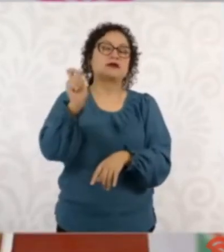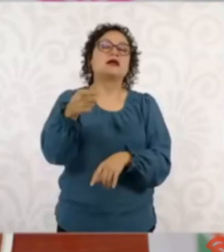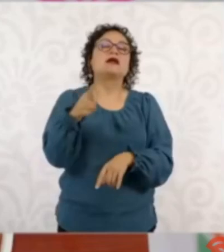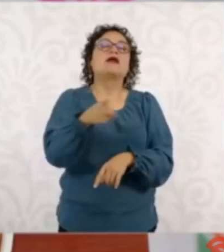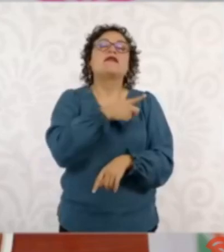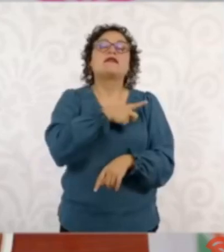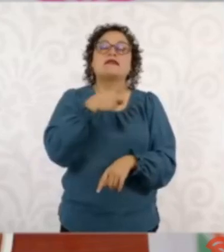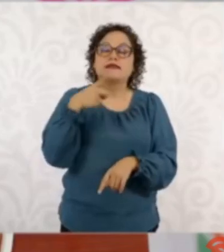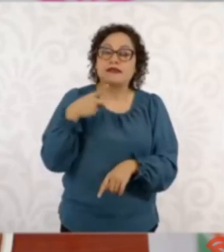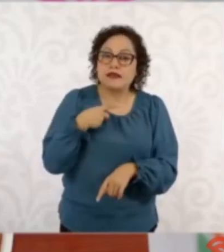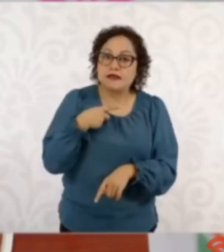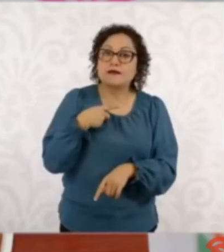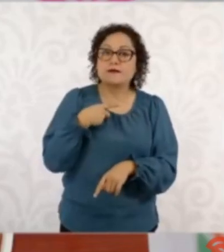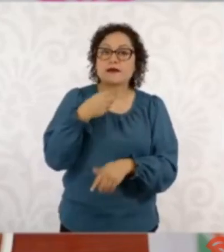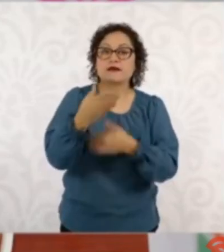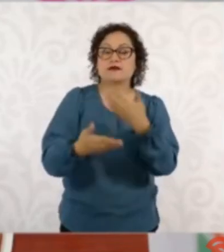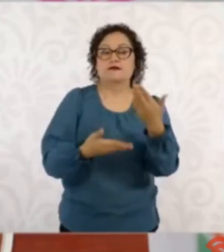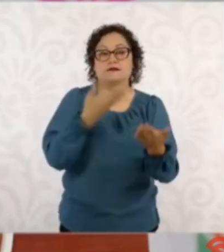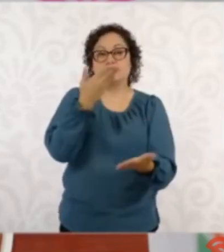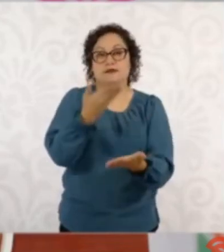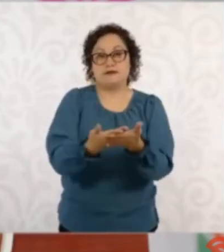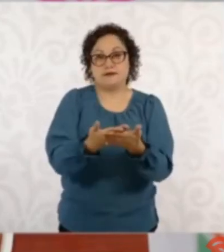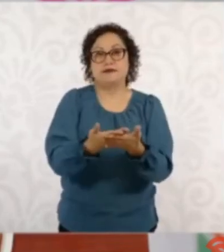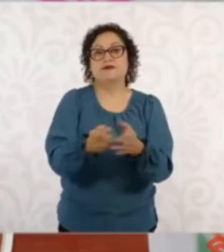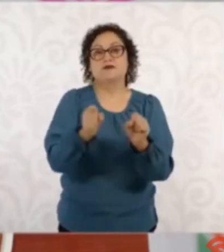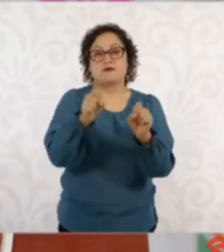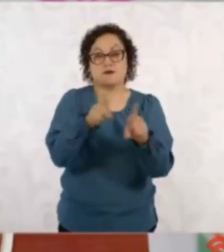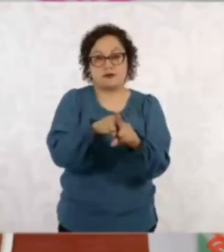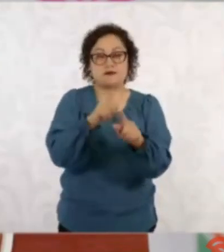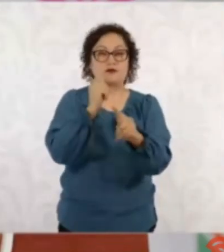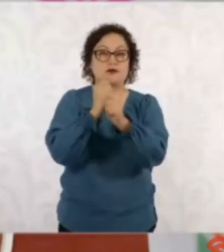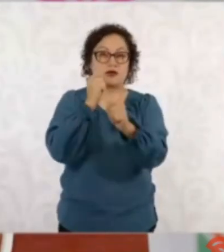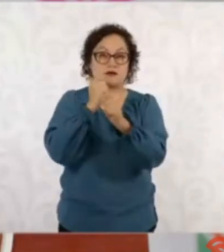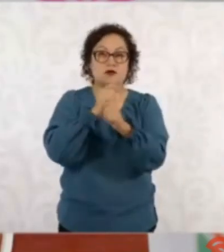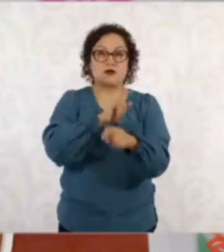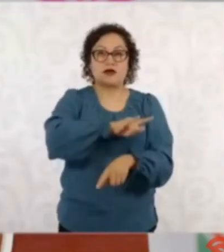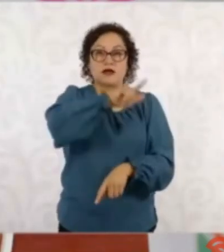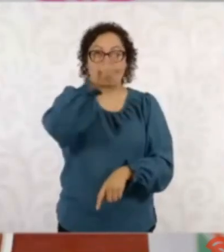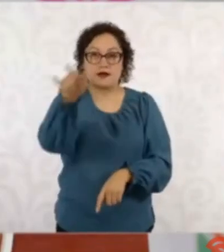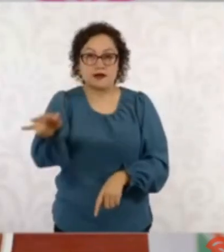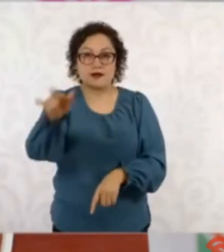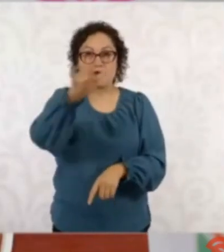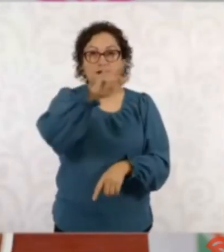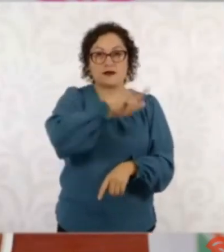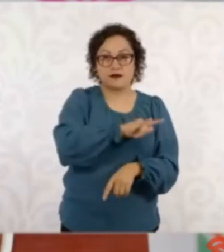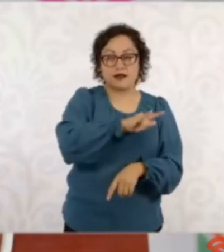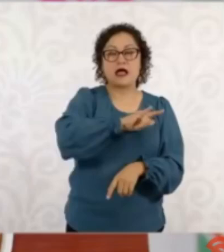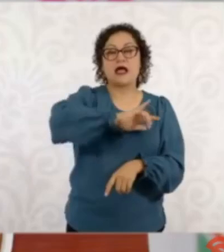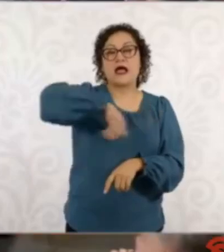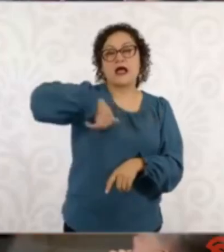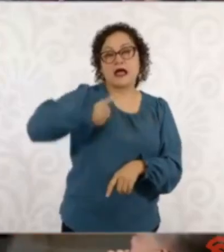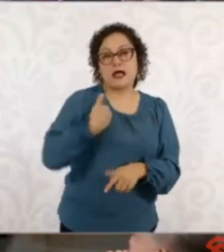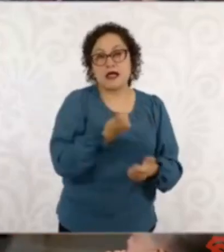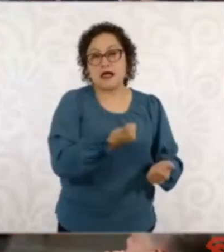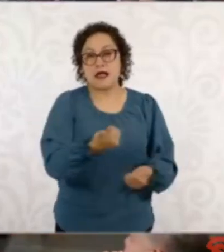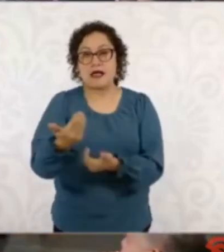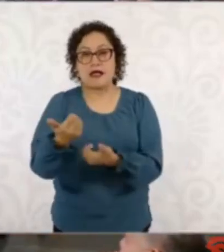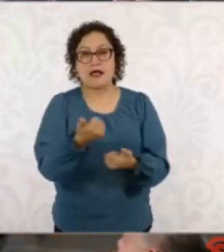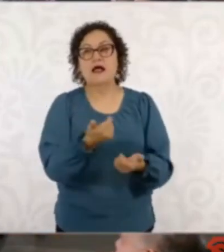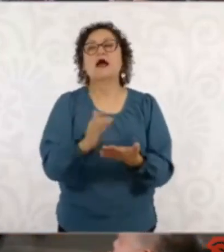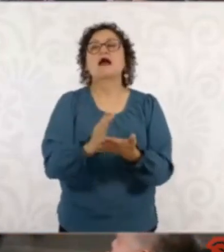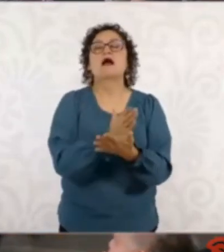los permisos de servicio público al transporte aéreo internacional regular y no regular de carga y, en su